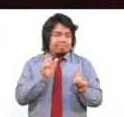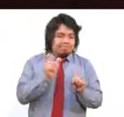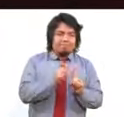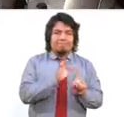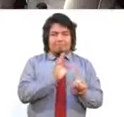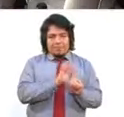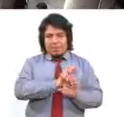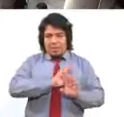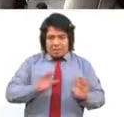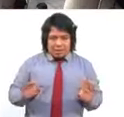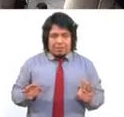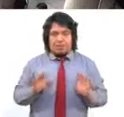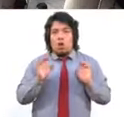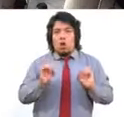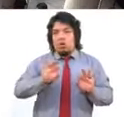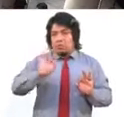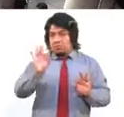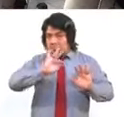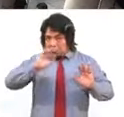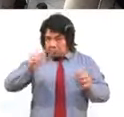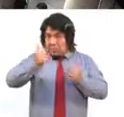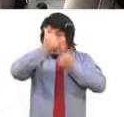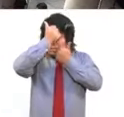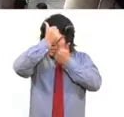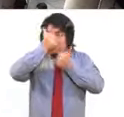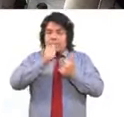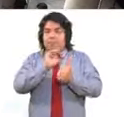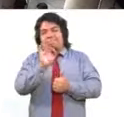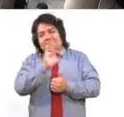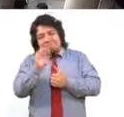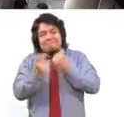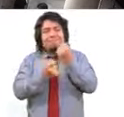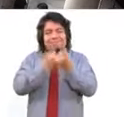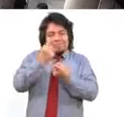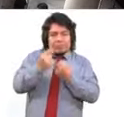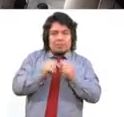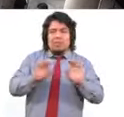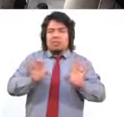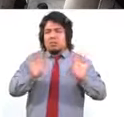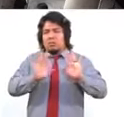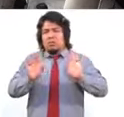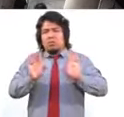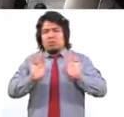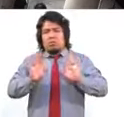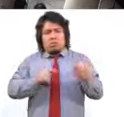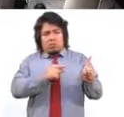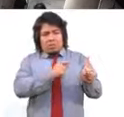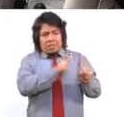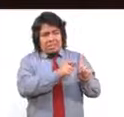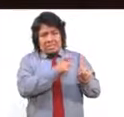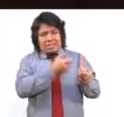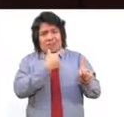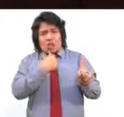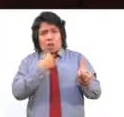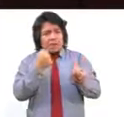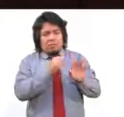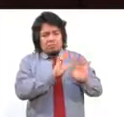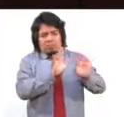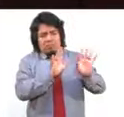decir que o se arrepintieron, que sí hay quienes de pronto dicen, ya no quiero que le hagan nada, ¿no? Y les